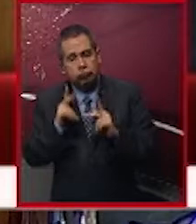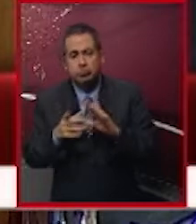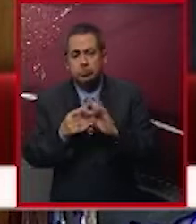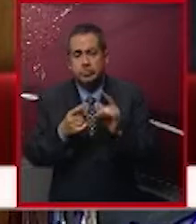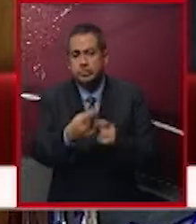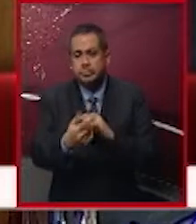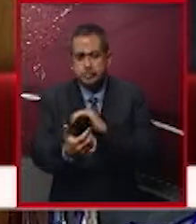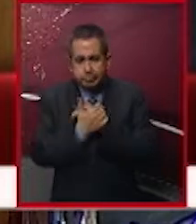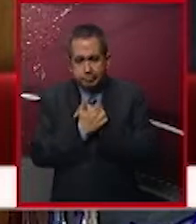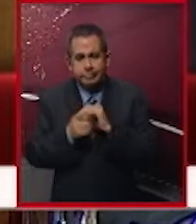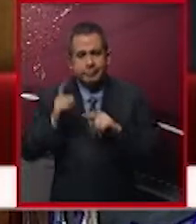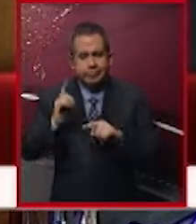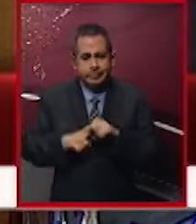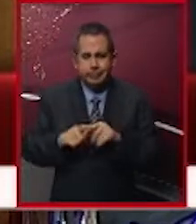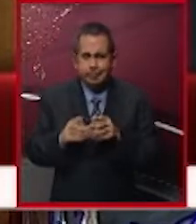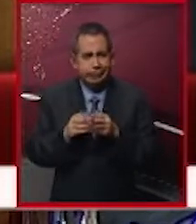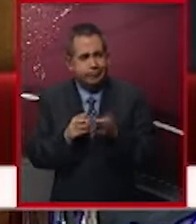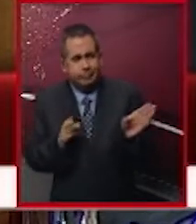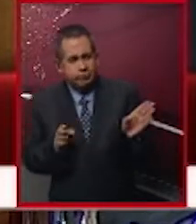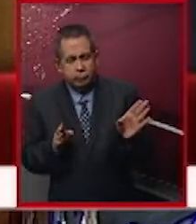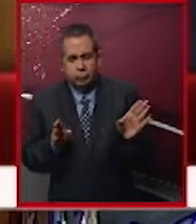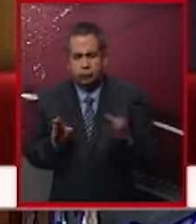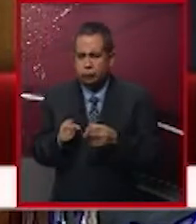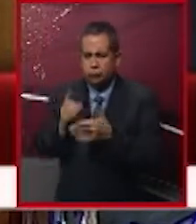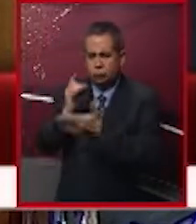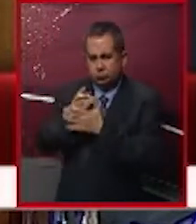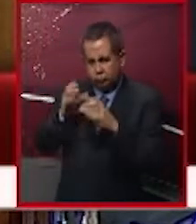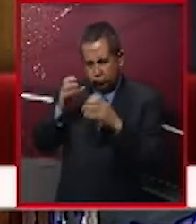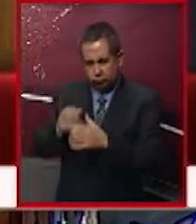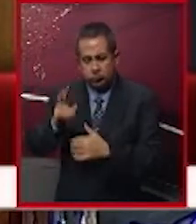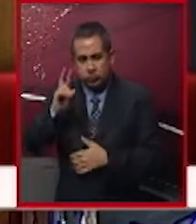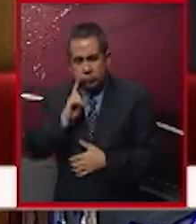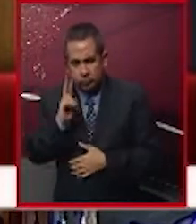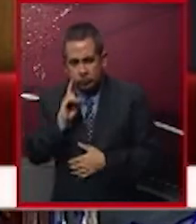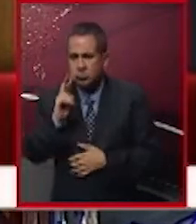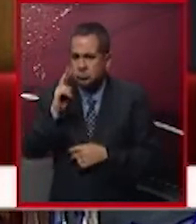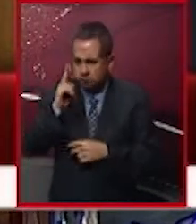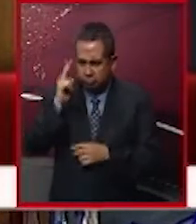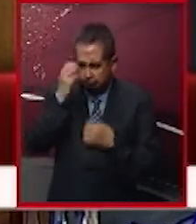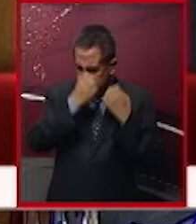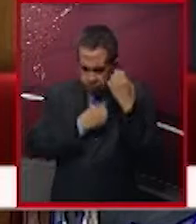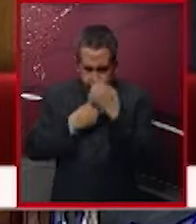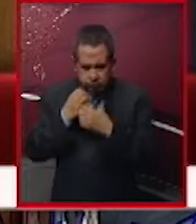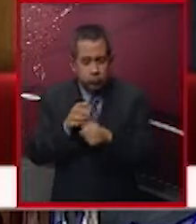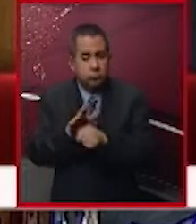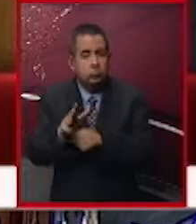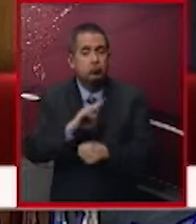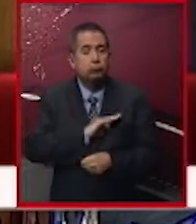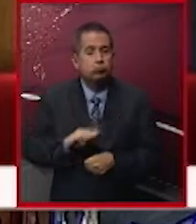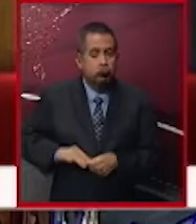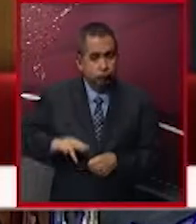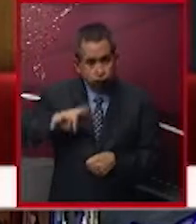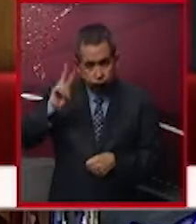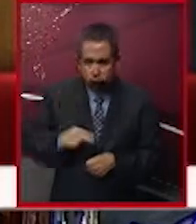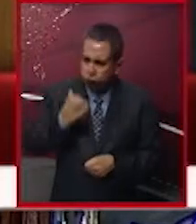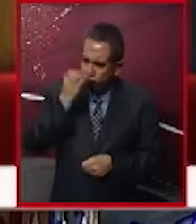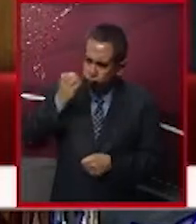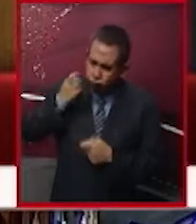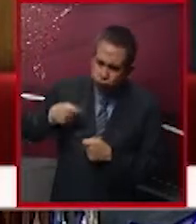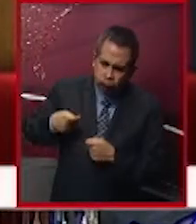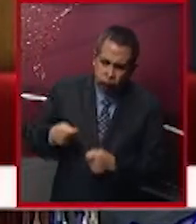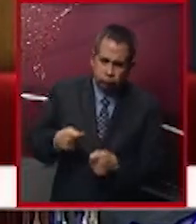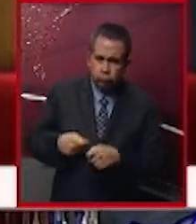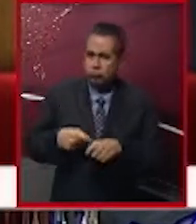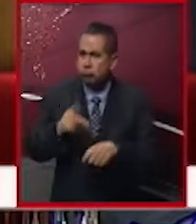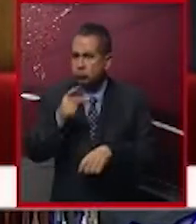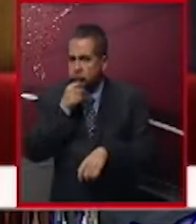solo nos pedía eliminar la ampliación, y yo dije, con todo gusto analizamos qué municipios son los que realmente tienen tradición, pero